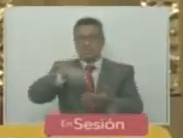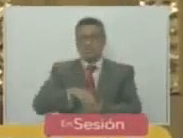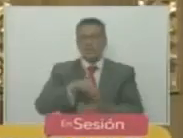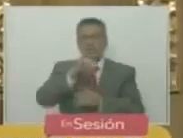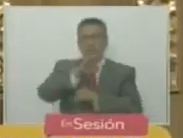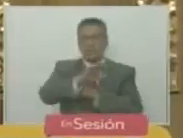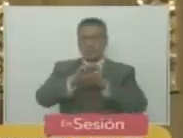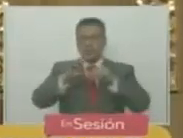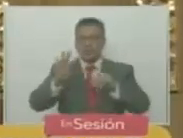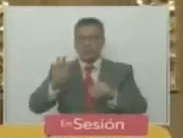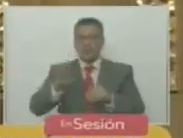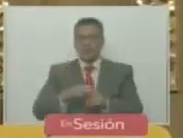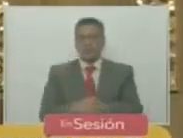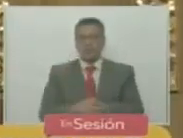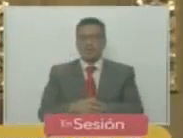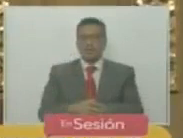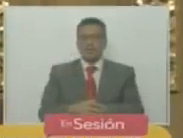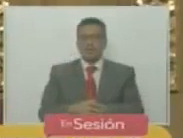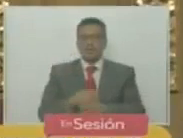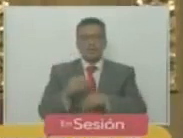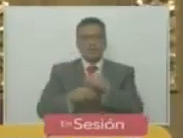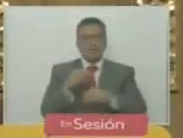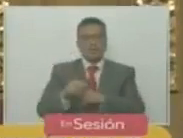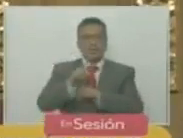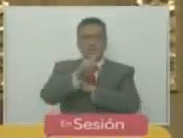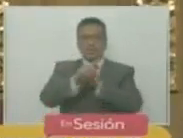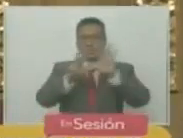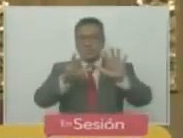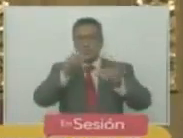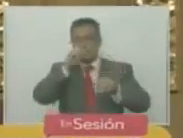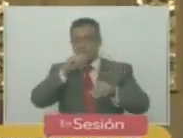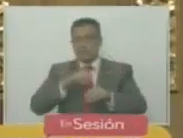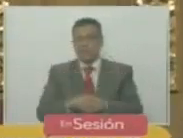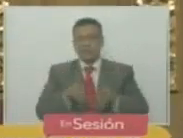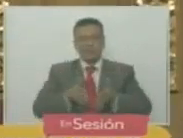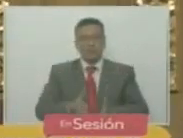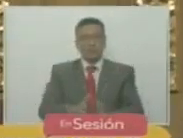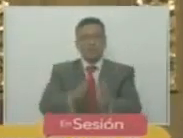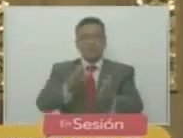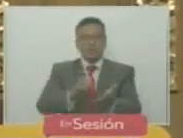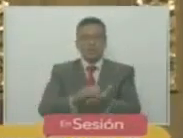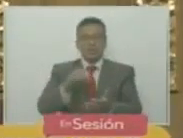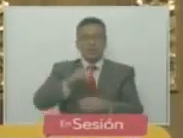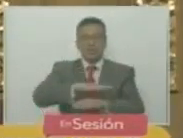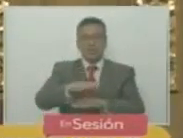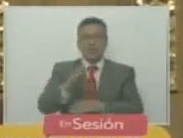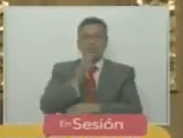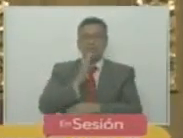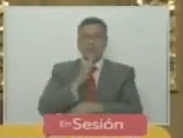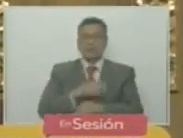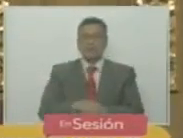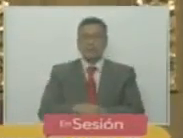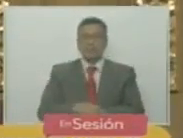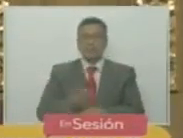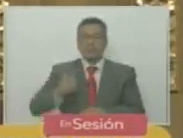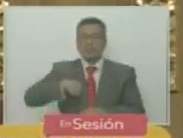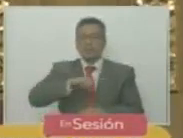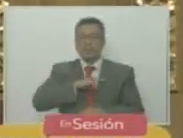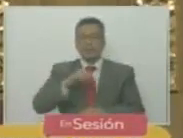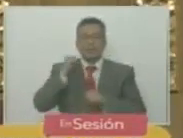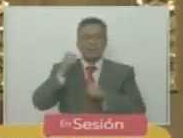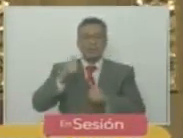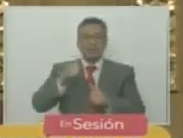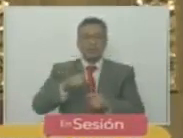julio de 1954, hace 68 años, nació en la ciudad de Sabanete, estado Barinas, nuestro